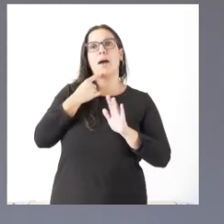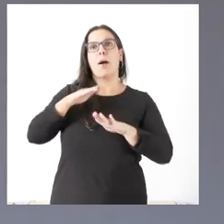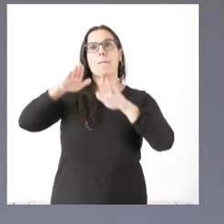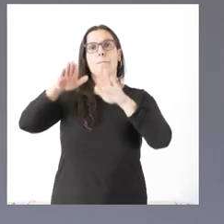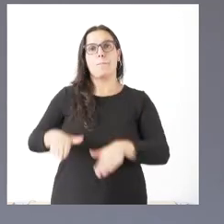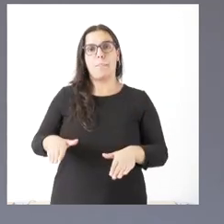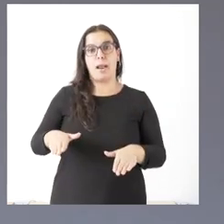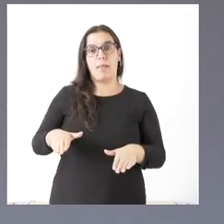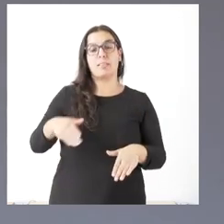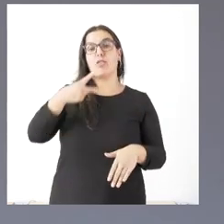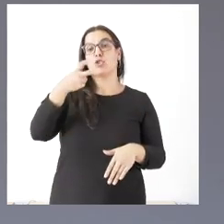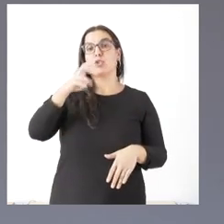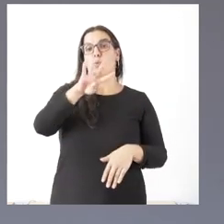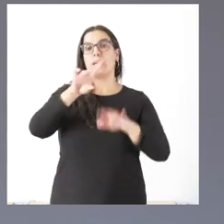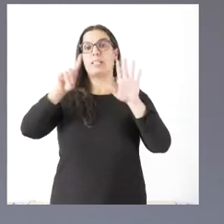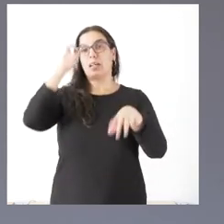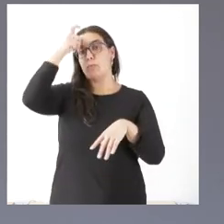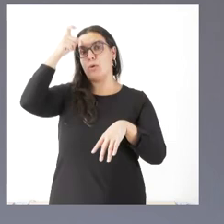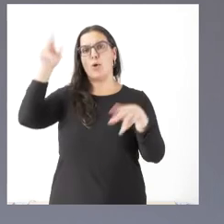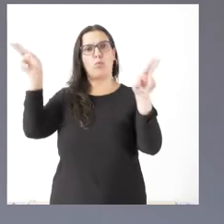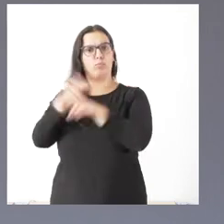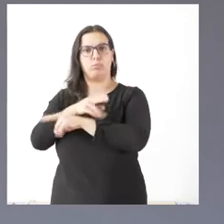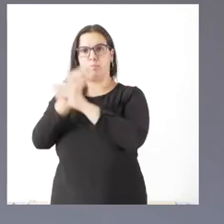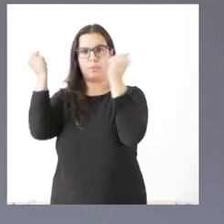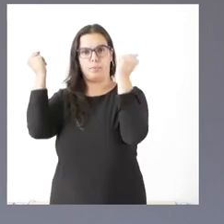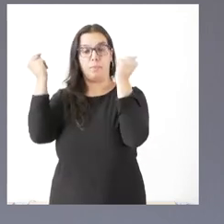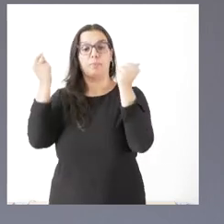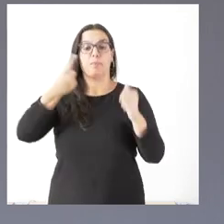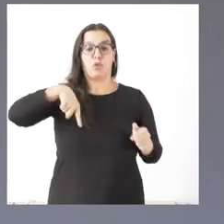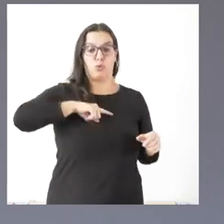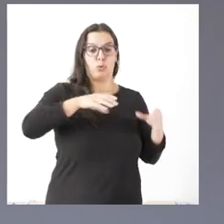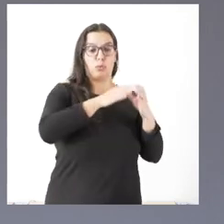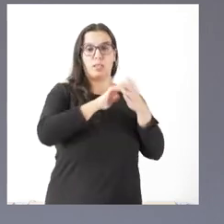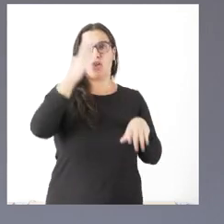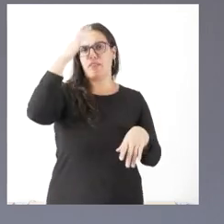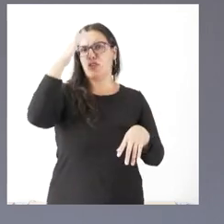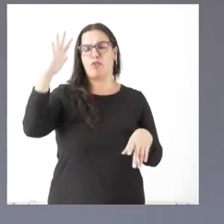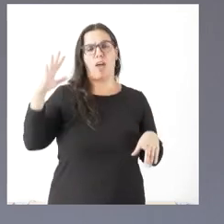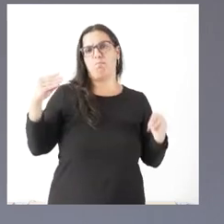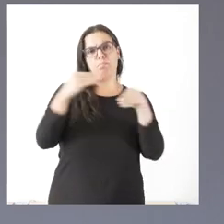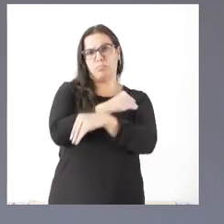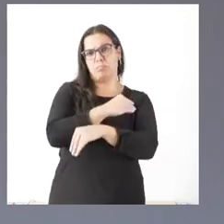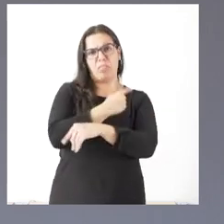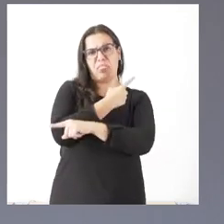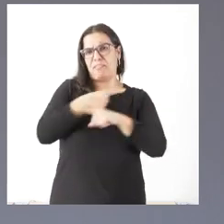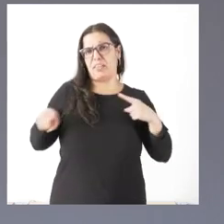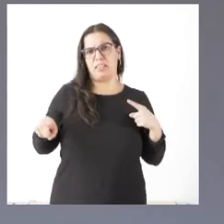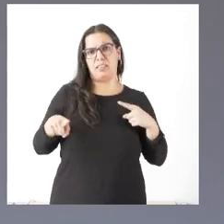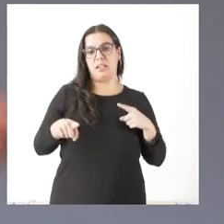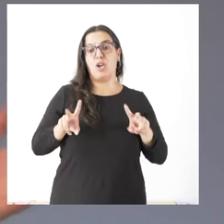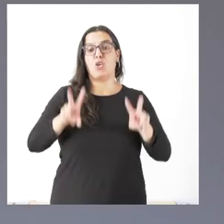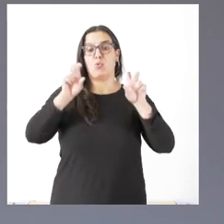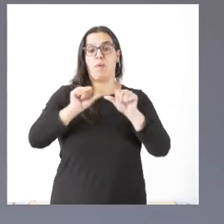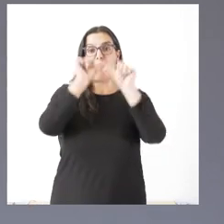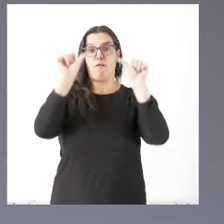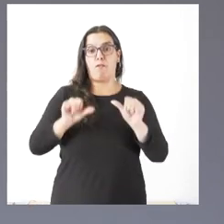346 municipios. La Junta de Castilla y León tiene una filosofía totalmente distinta. Como hemos dicho, con este nuevo mapa, cuando se ponga